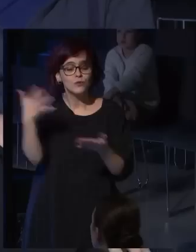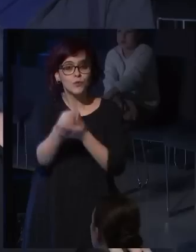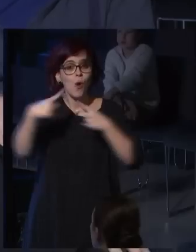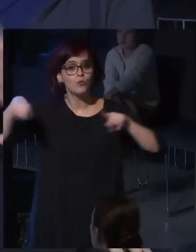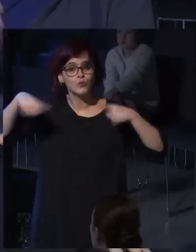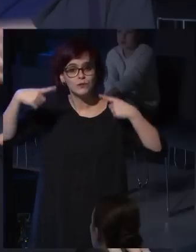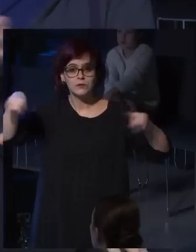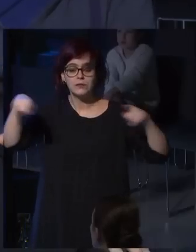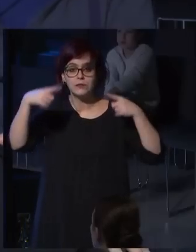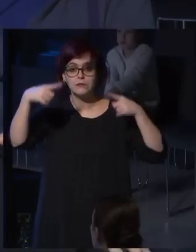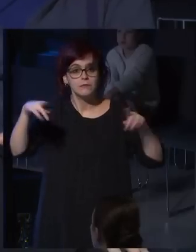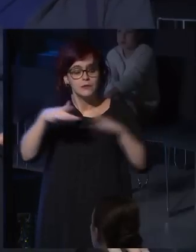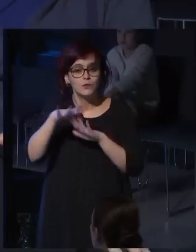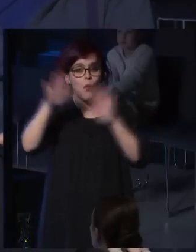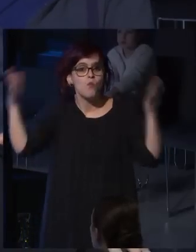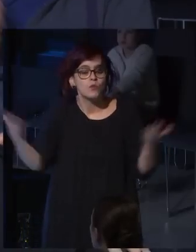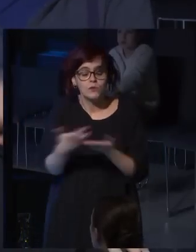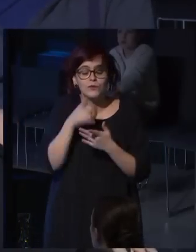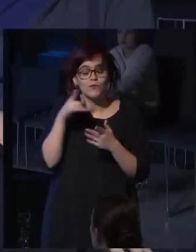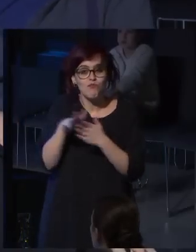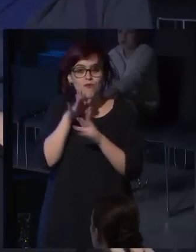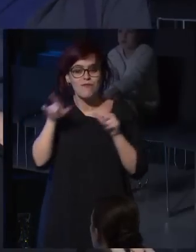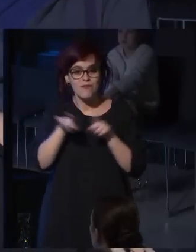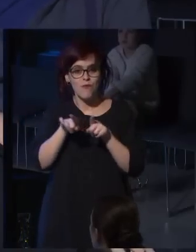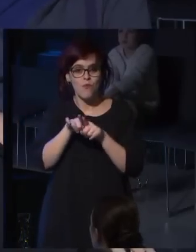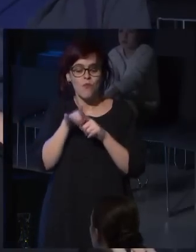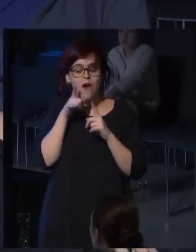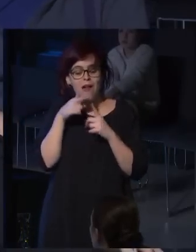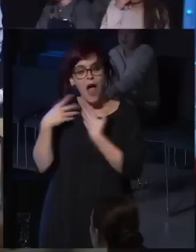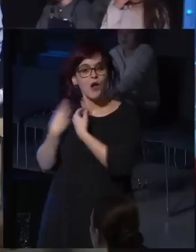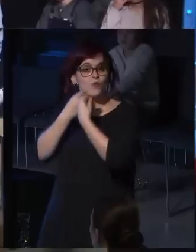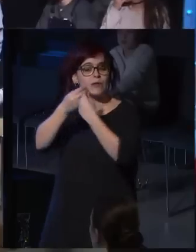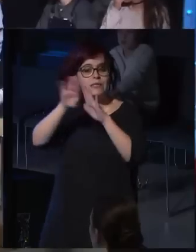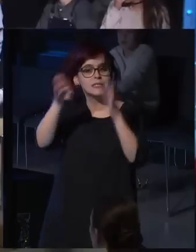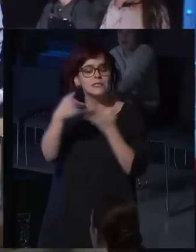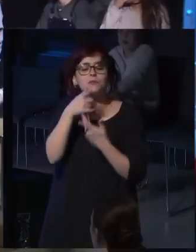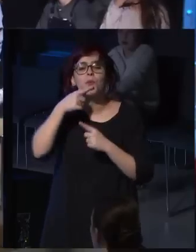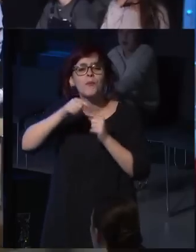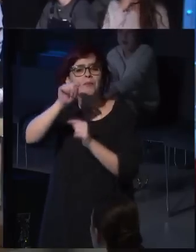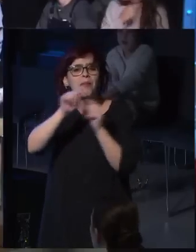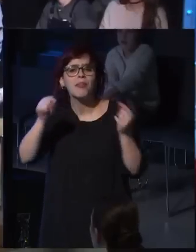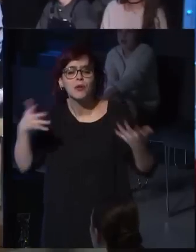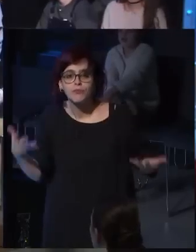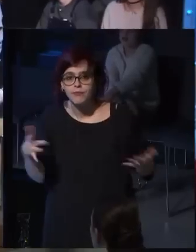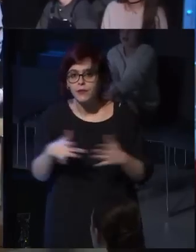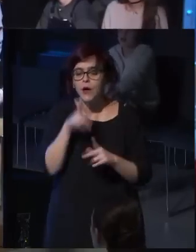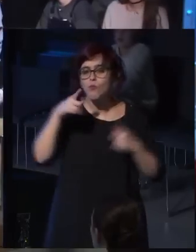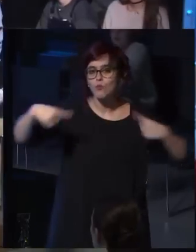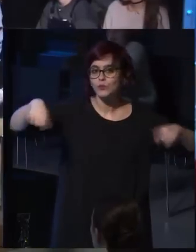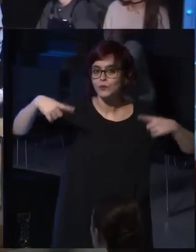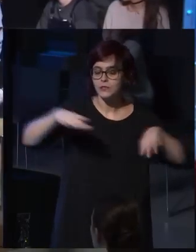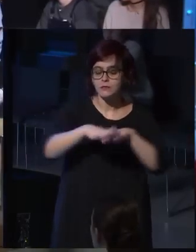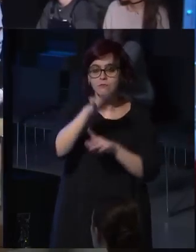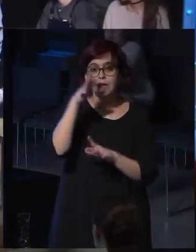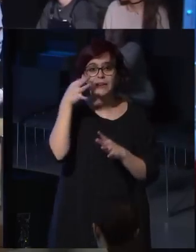es... Todo el mundo tiene una banda sonora, yo creo, ¿no? Una cosa muy difícil de medir, ¿no? La música es un elemento que no